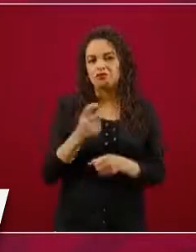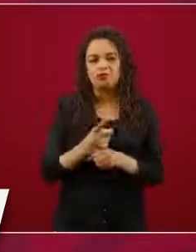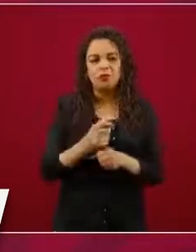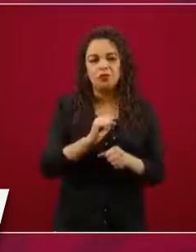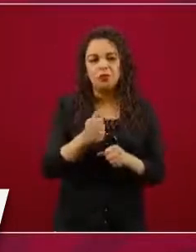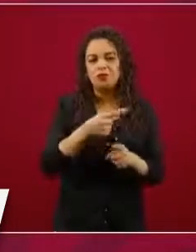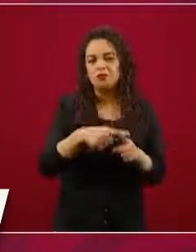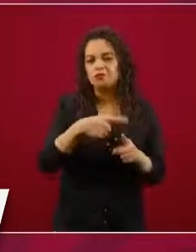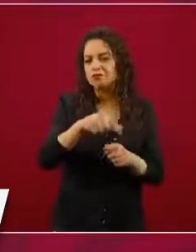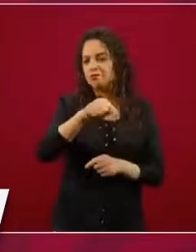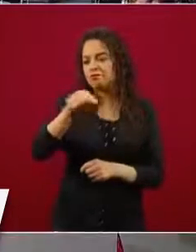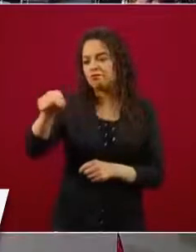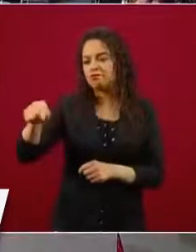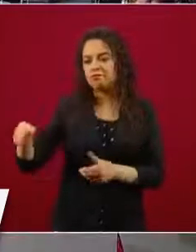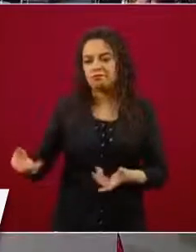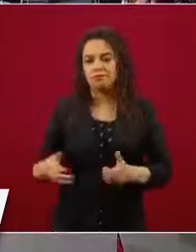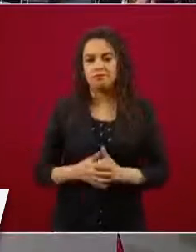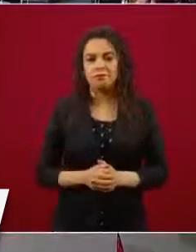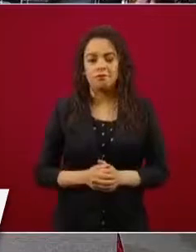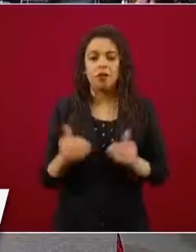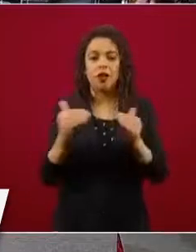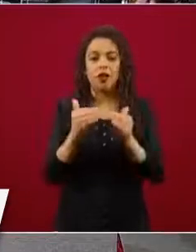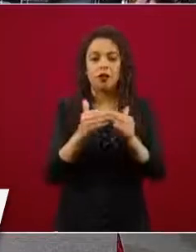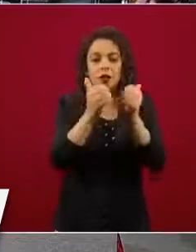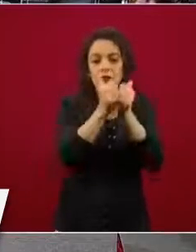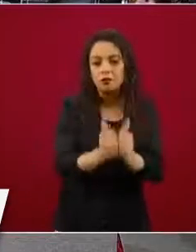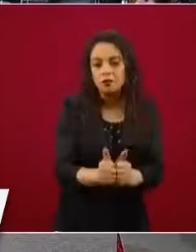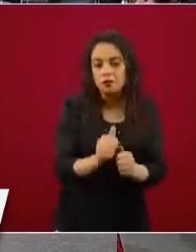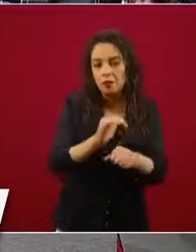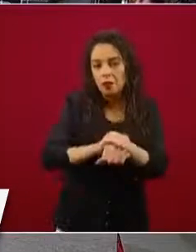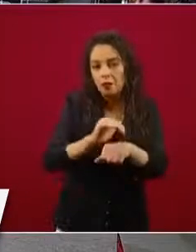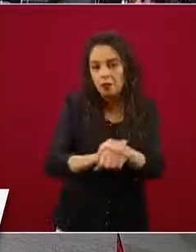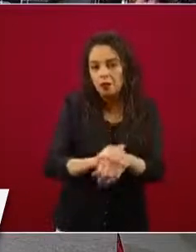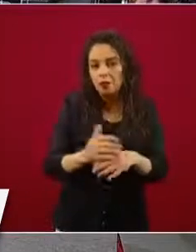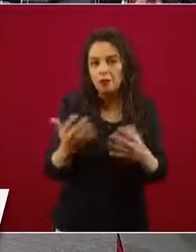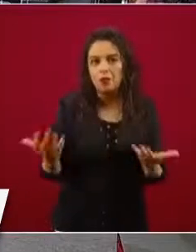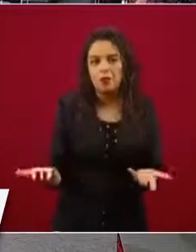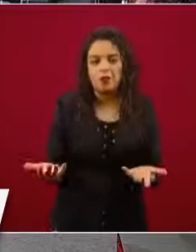quedarme en casas de amigos, ¿sí?